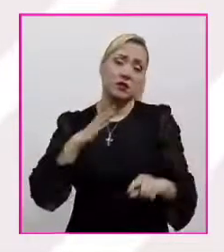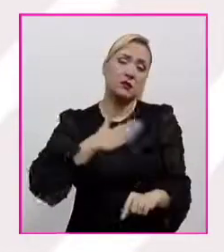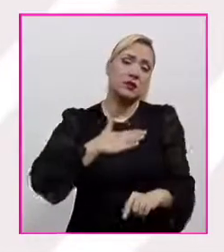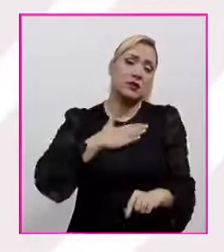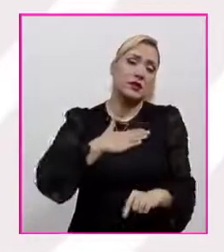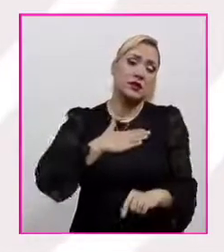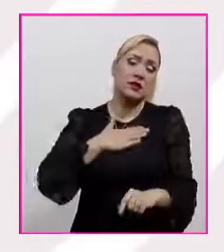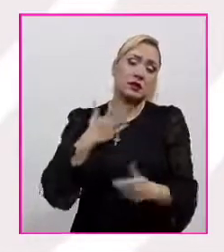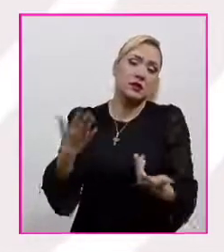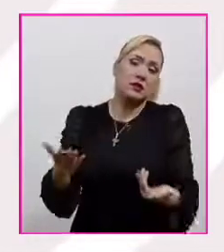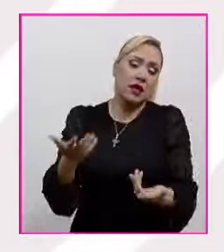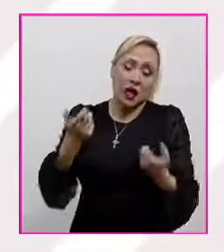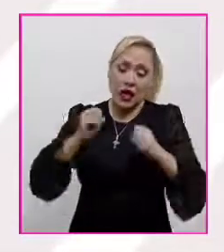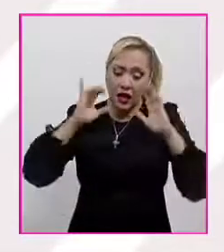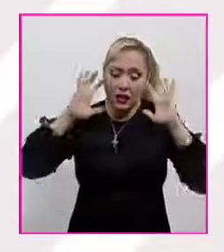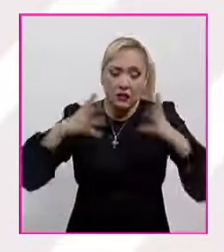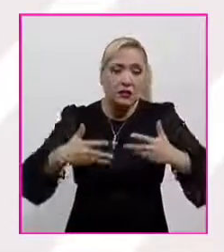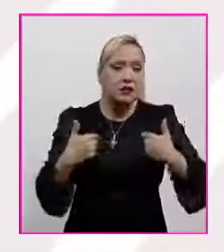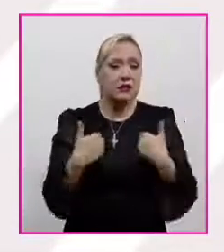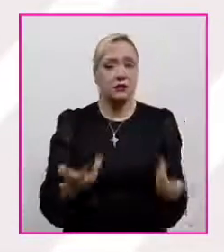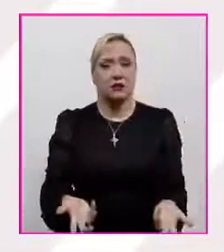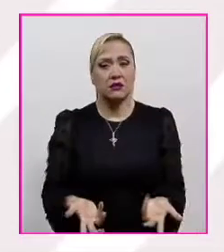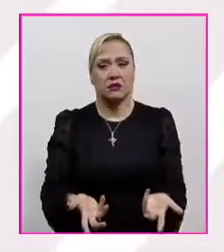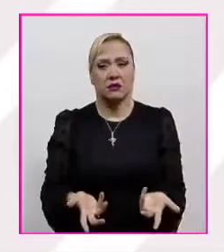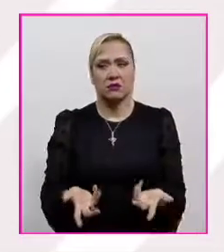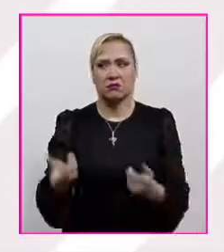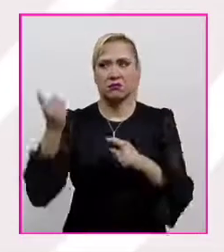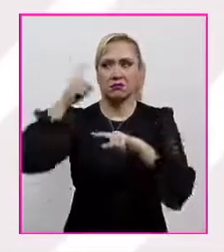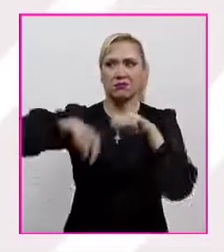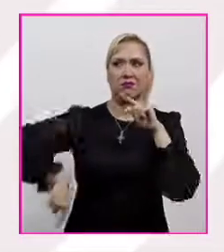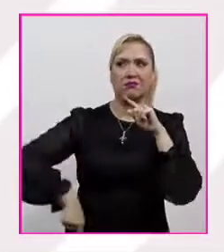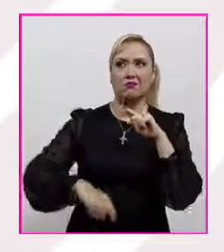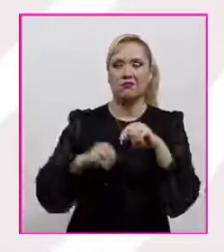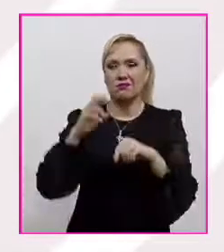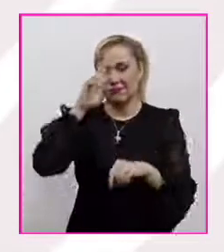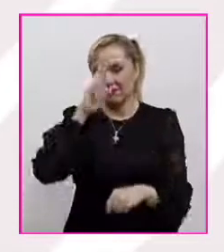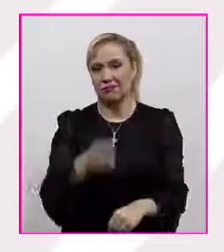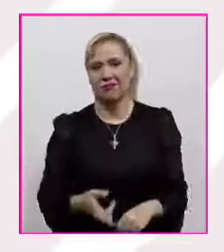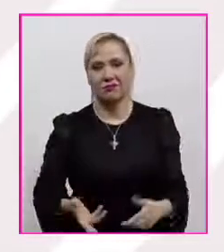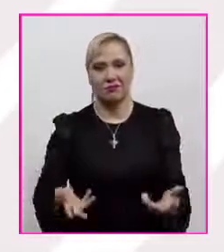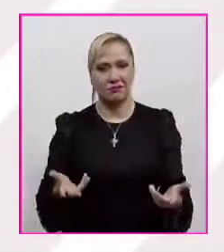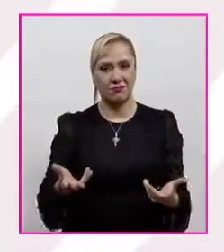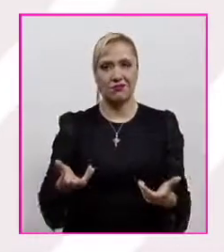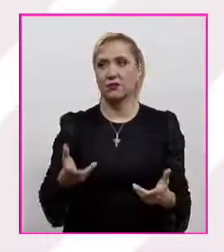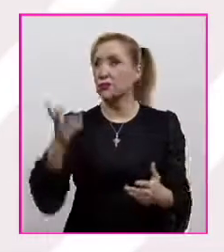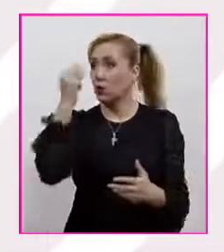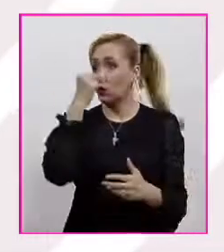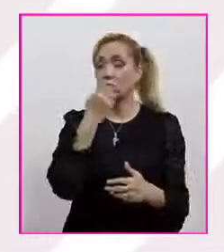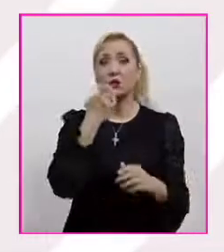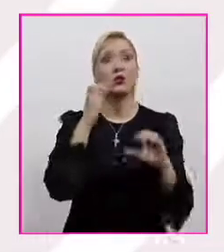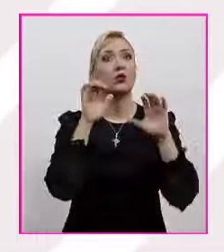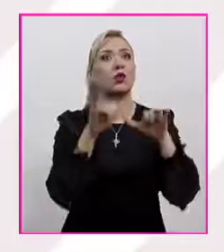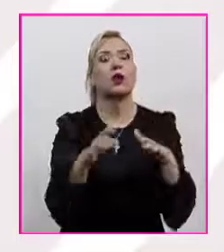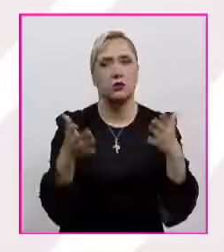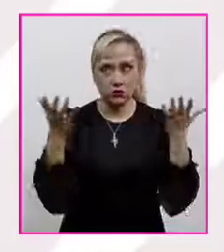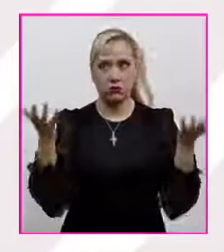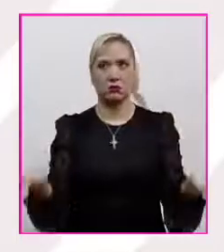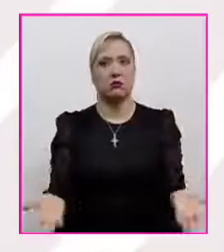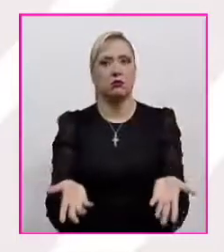propia manera de ser, pues, ¿no? Y que eso no puede ser ni un estigma y muchísimo menos un impedimento para la educación,